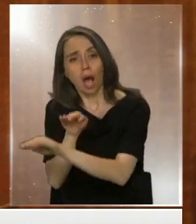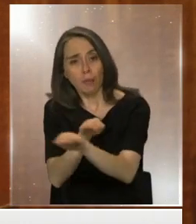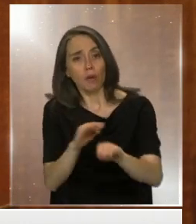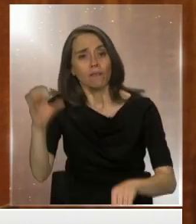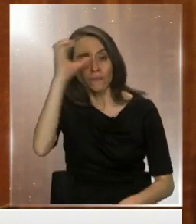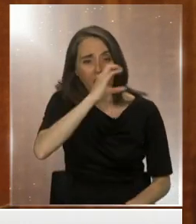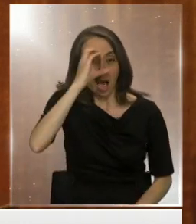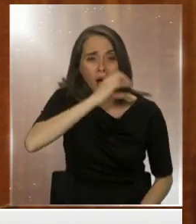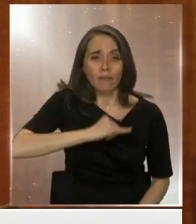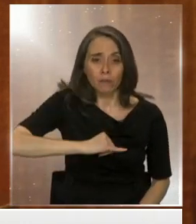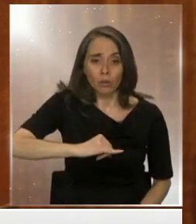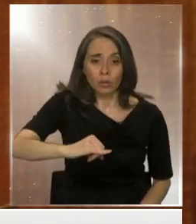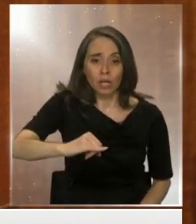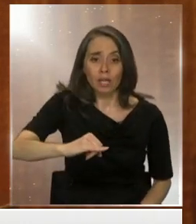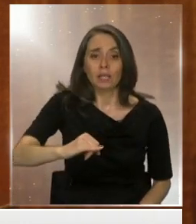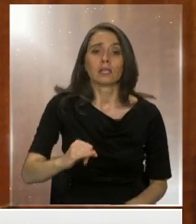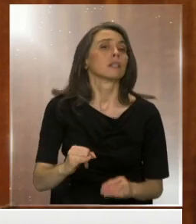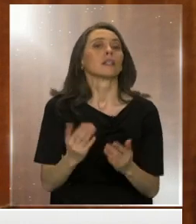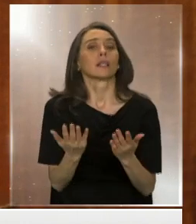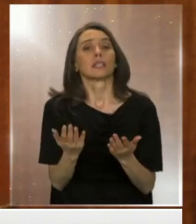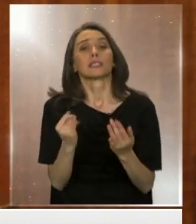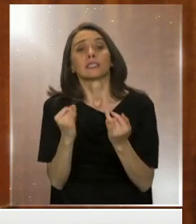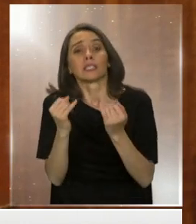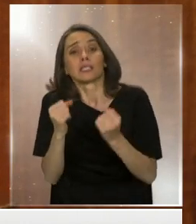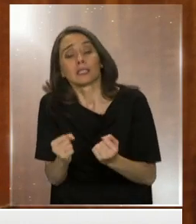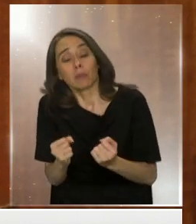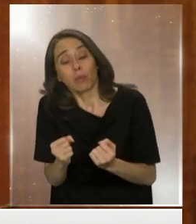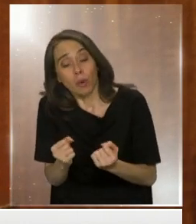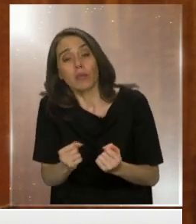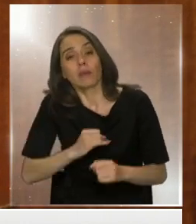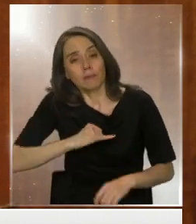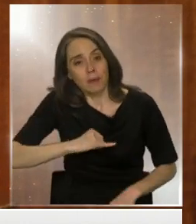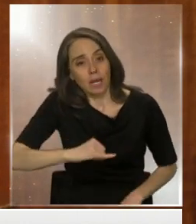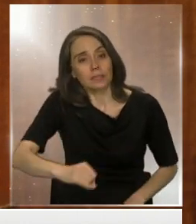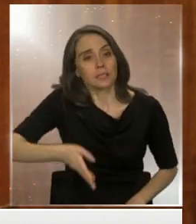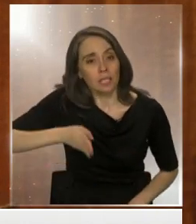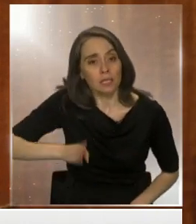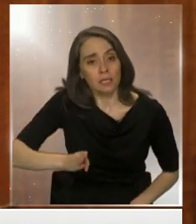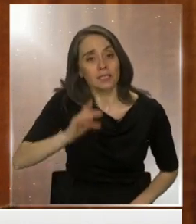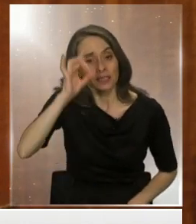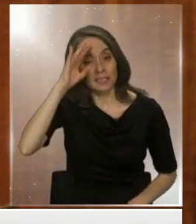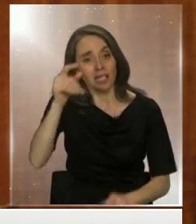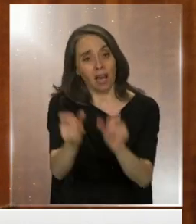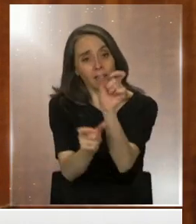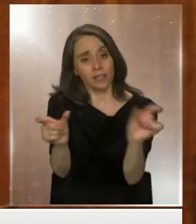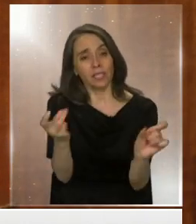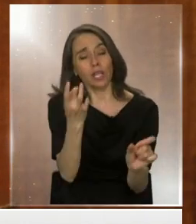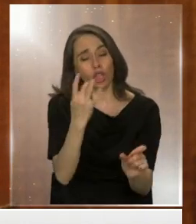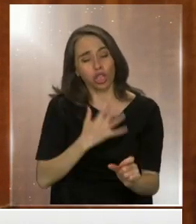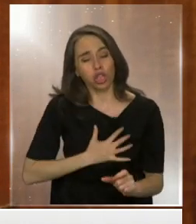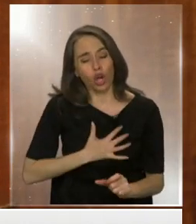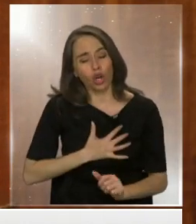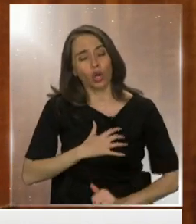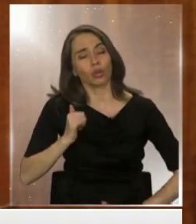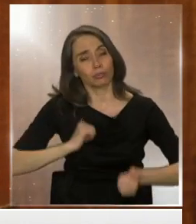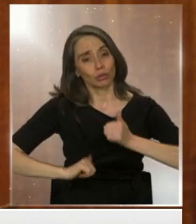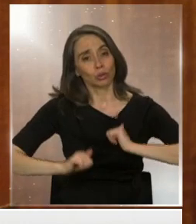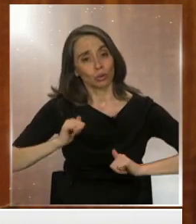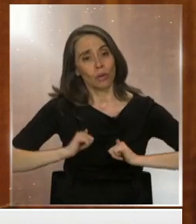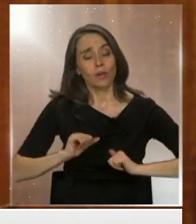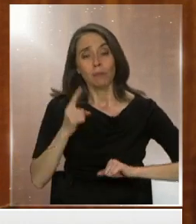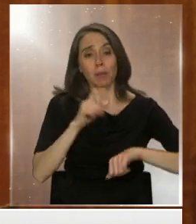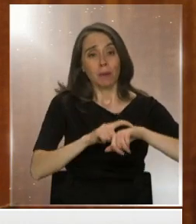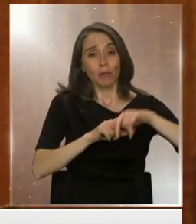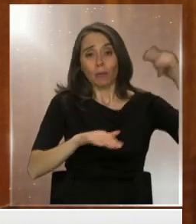búsqueda mientras las posibilidades así lo permitan sabemos del dolor que están sufriendo y por eso es el primer momento hemos estado